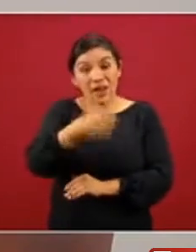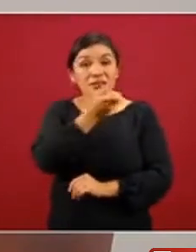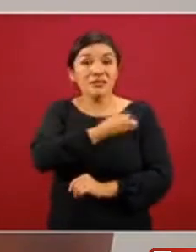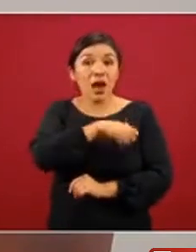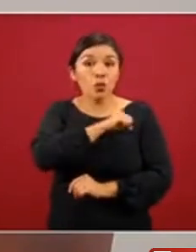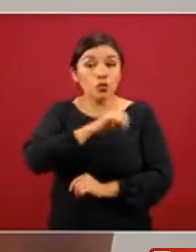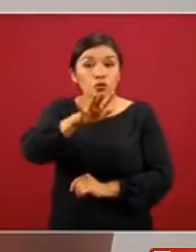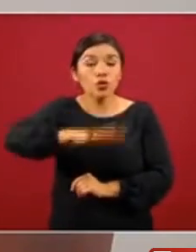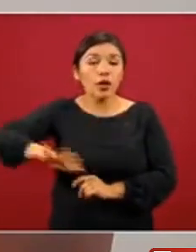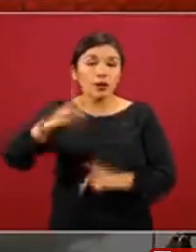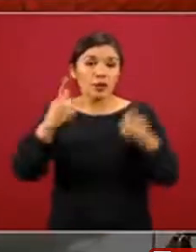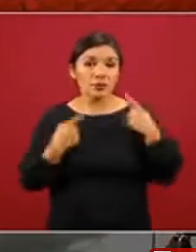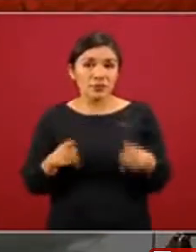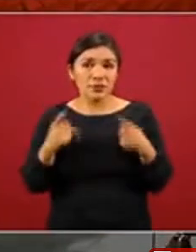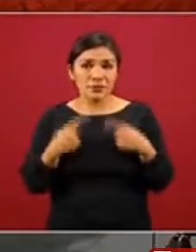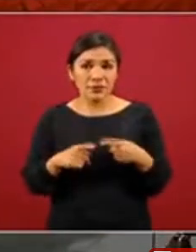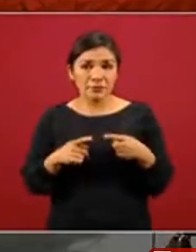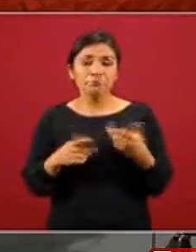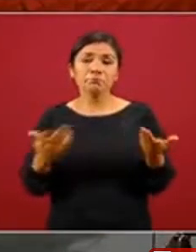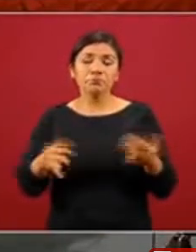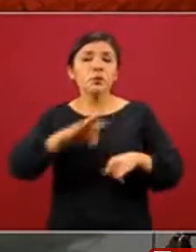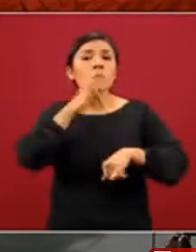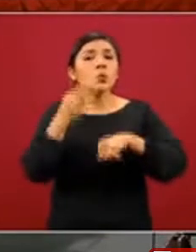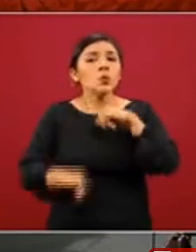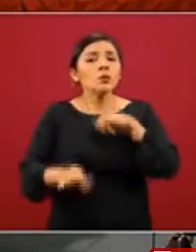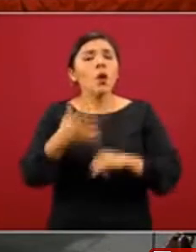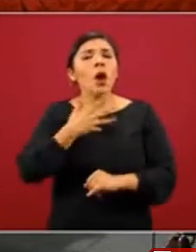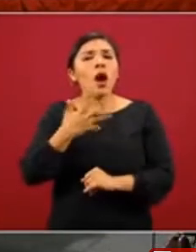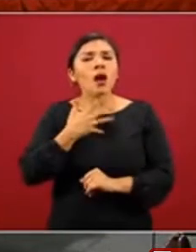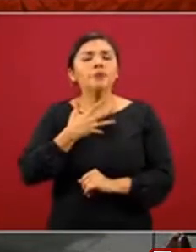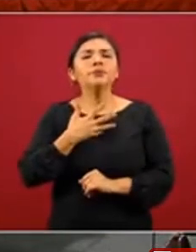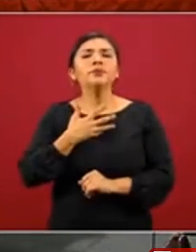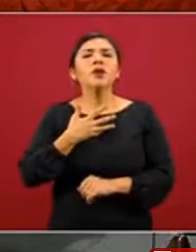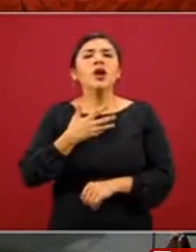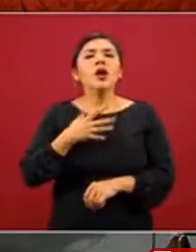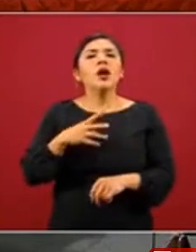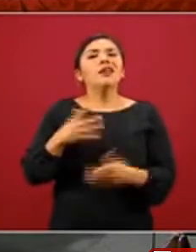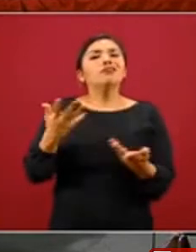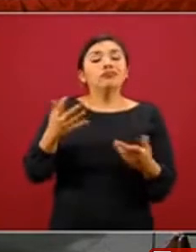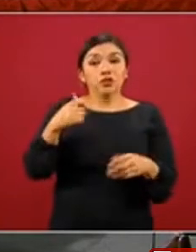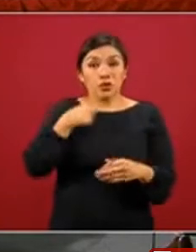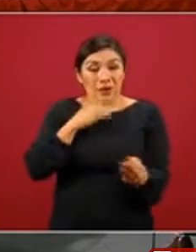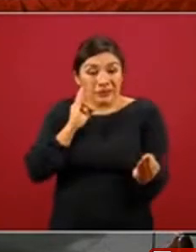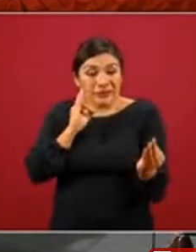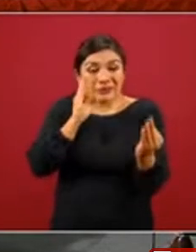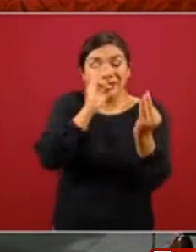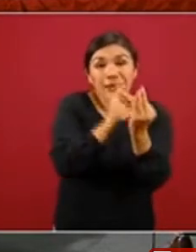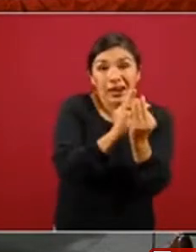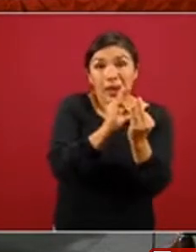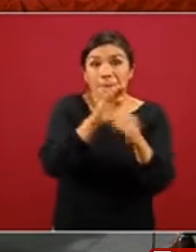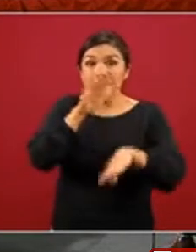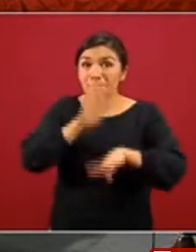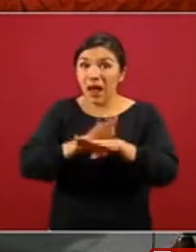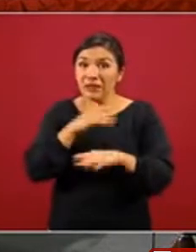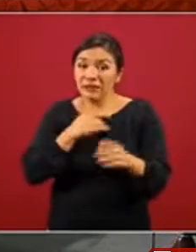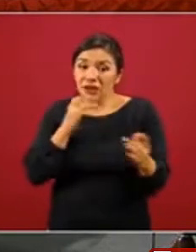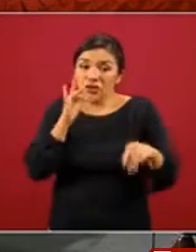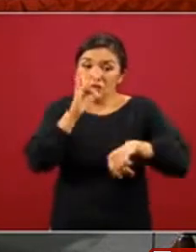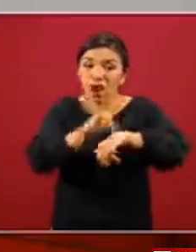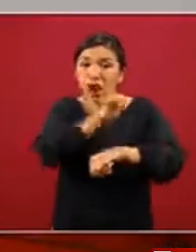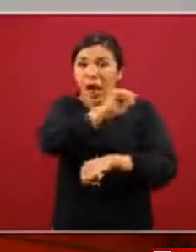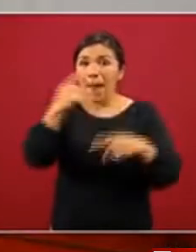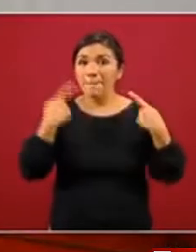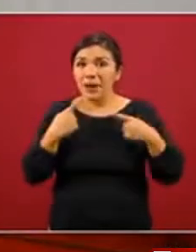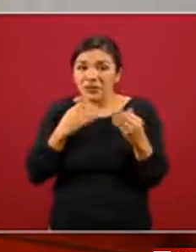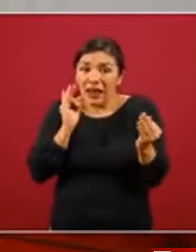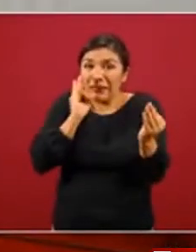las poblaciones. Y finalmente tenemos el tipo de contacto. Entre más cercano el contacto sea con las otras